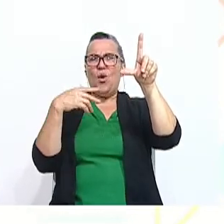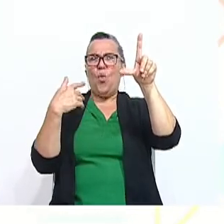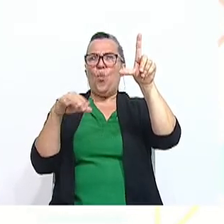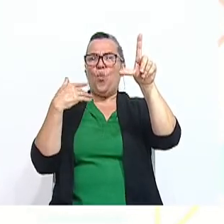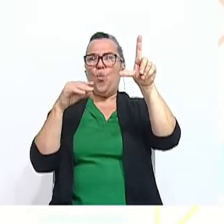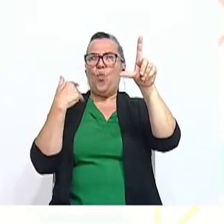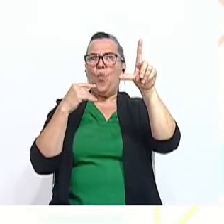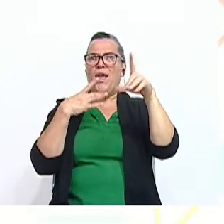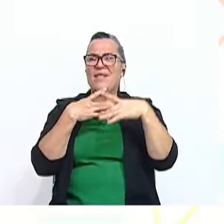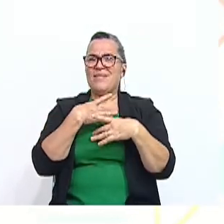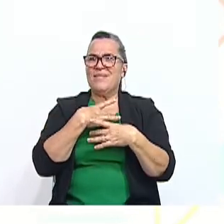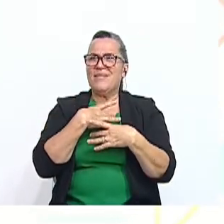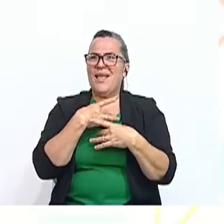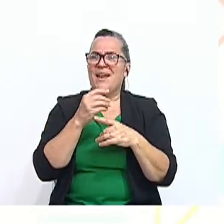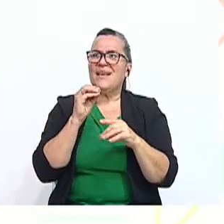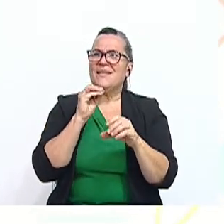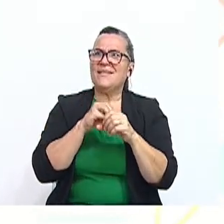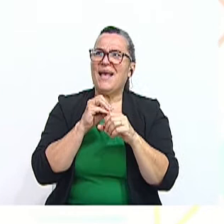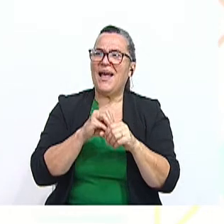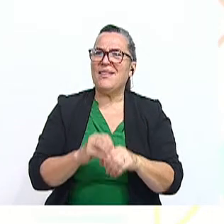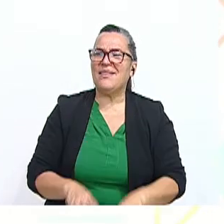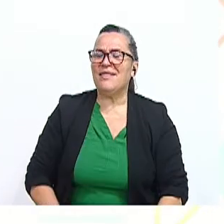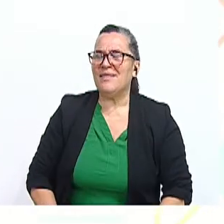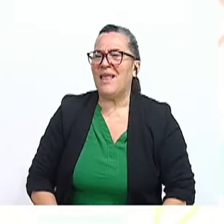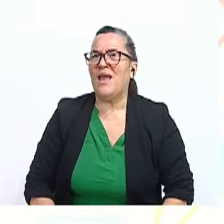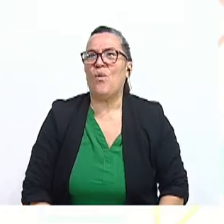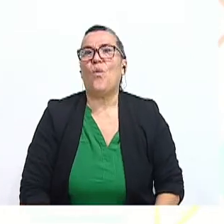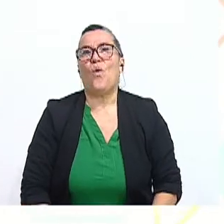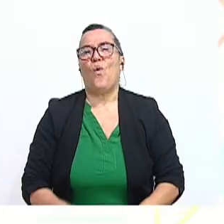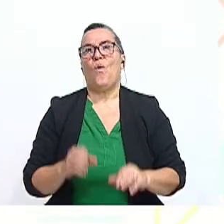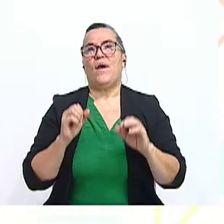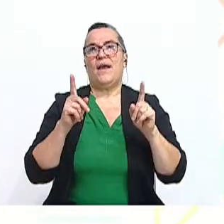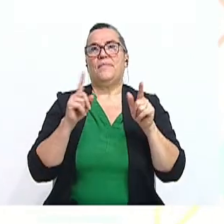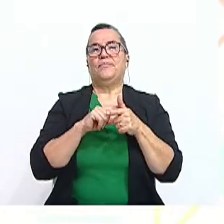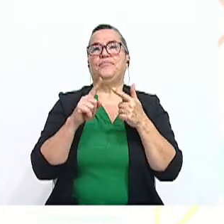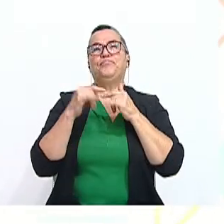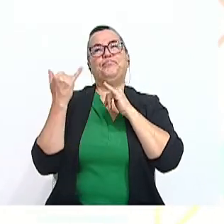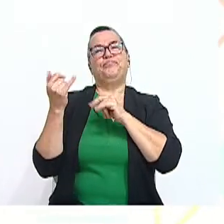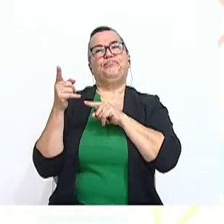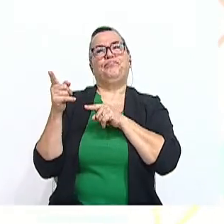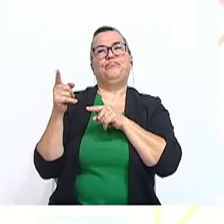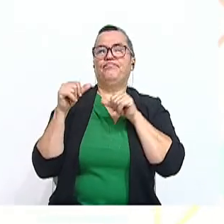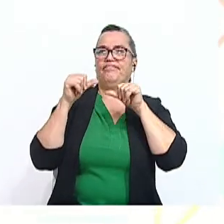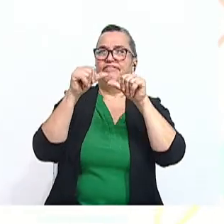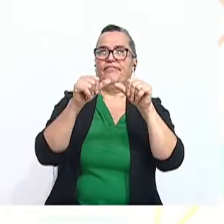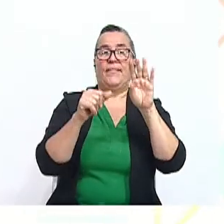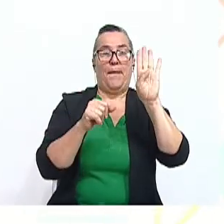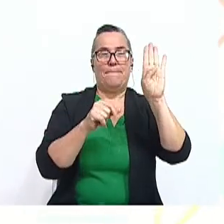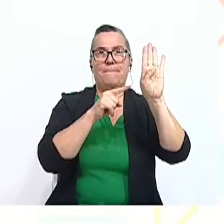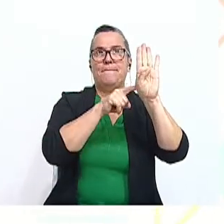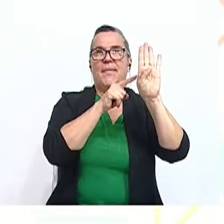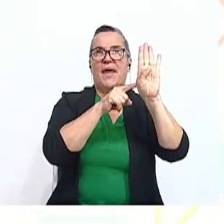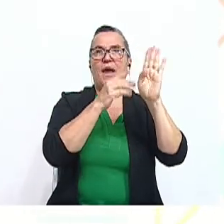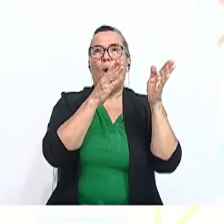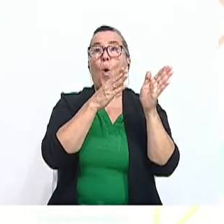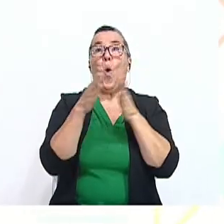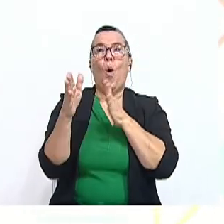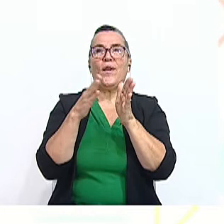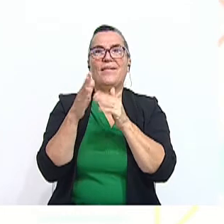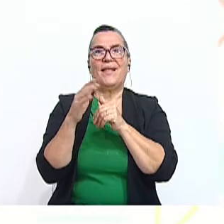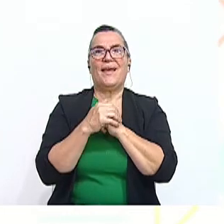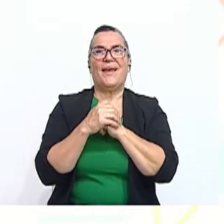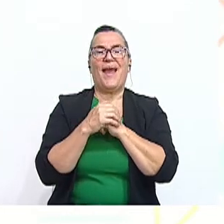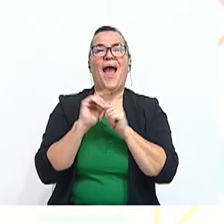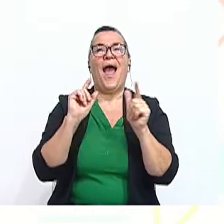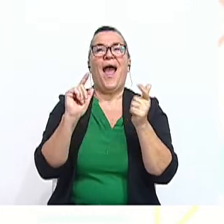interesante que es evaluar una composición de funciones? Ok, sigamos evaluando, pero ahora observen el orden. Ahora